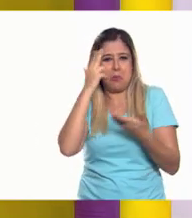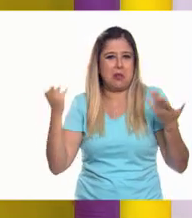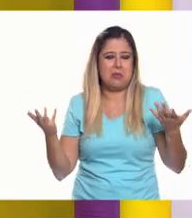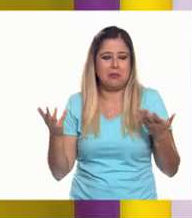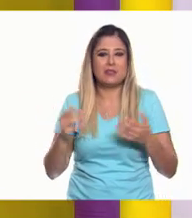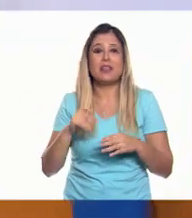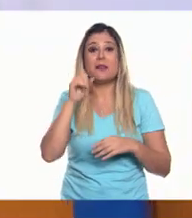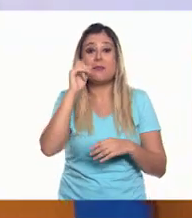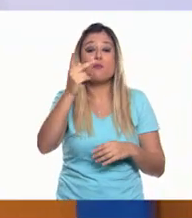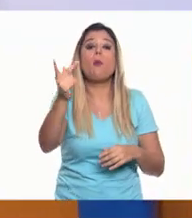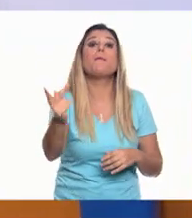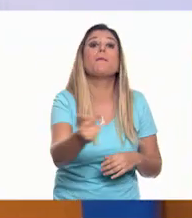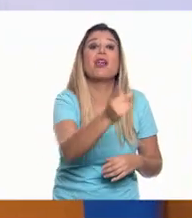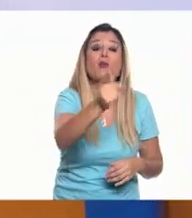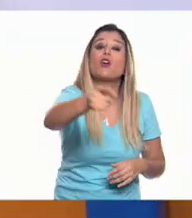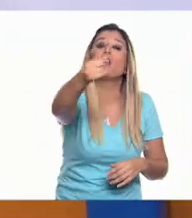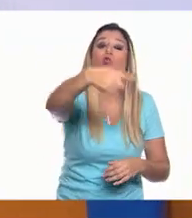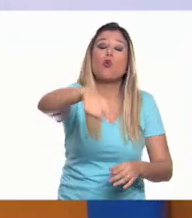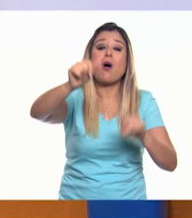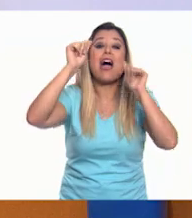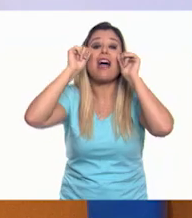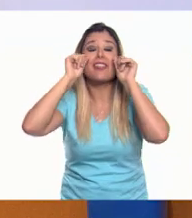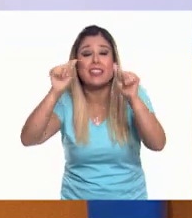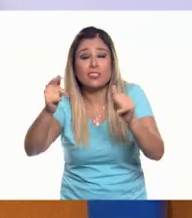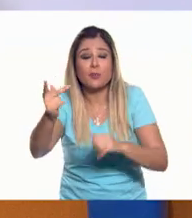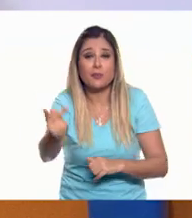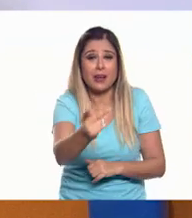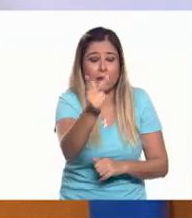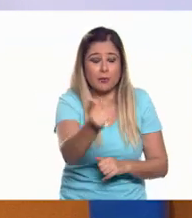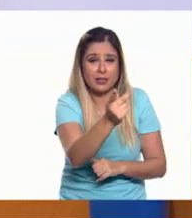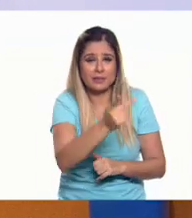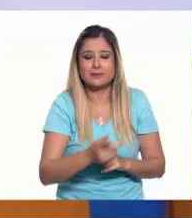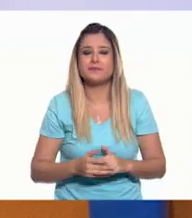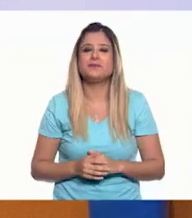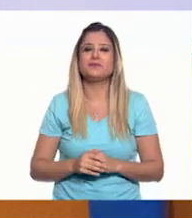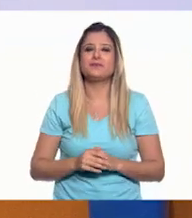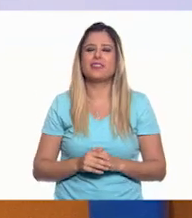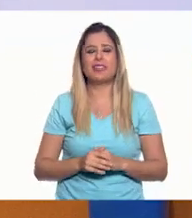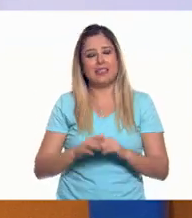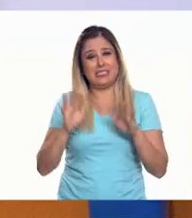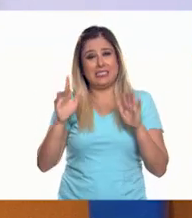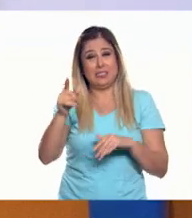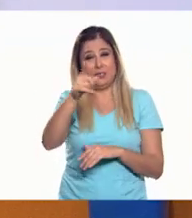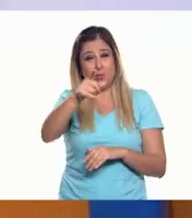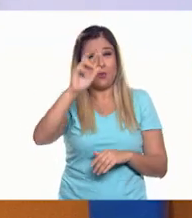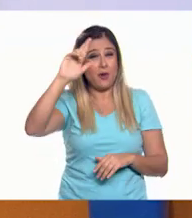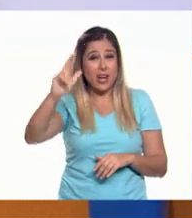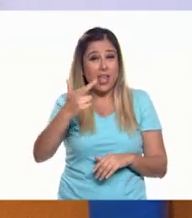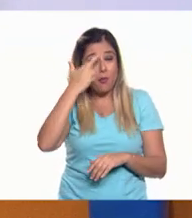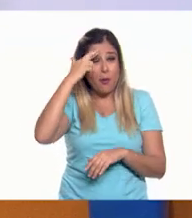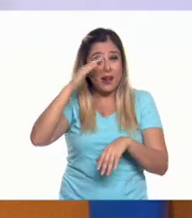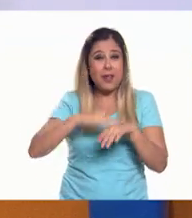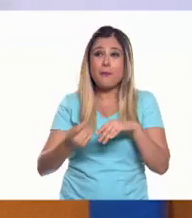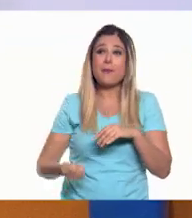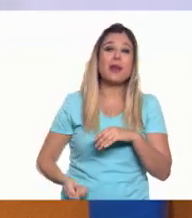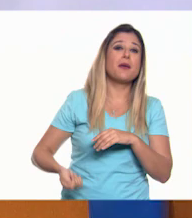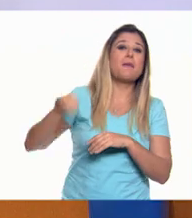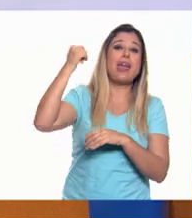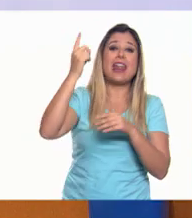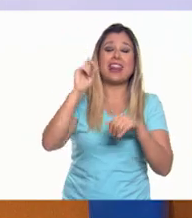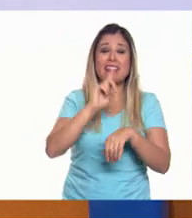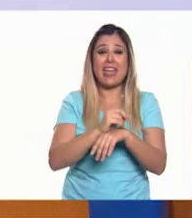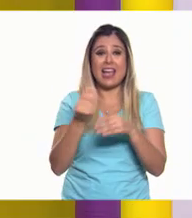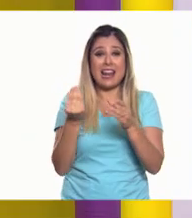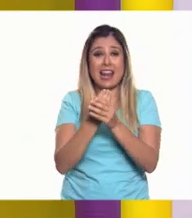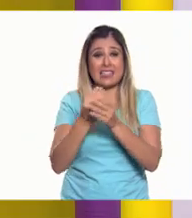casa también presten mucha atención porque la pregunta también es para ustedes. Dime, Leni, estoy listo. A ver. ¿Recuerdas tu primer día de clases en la